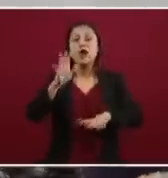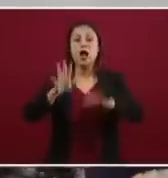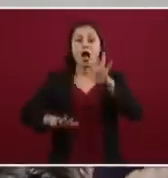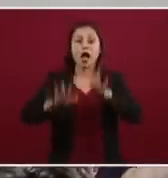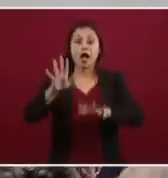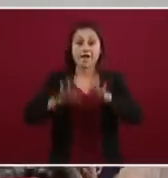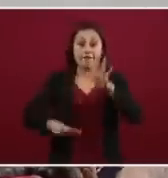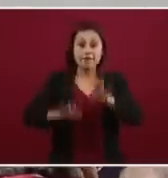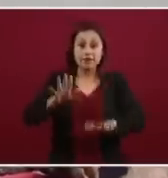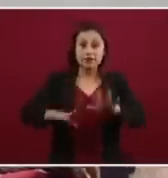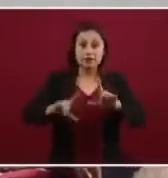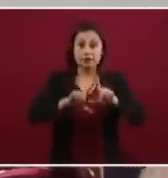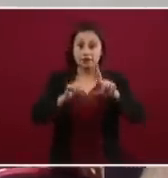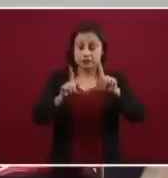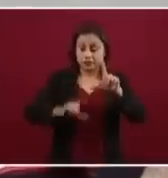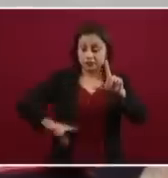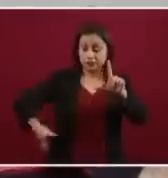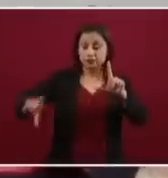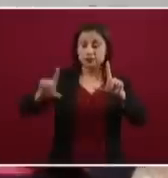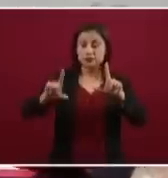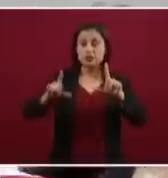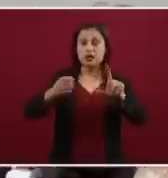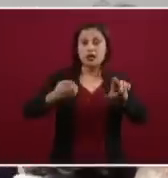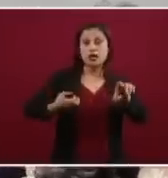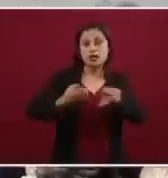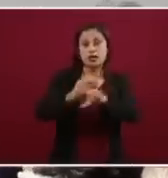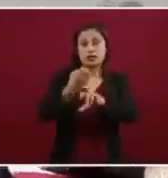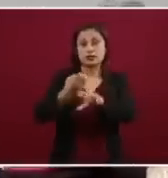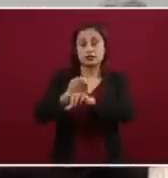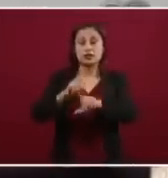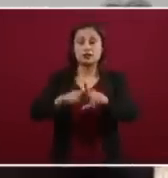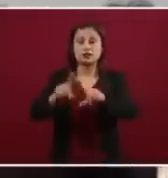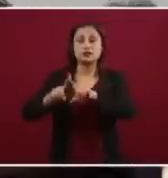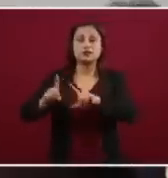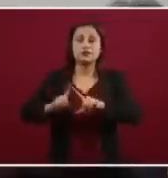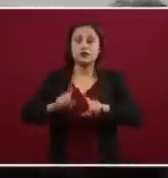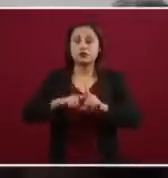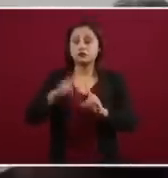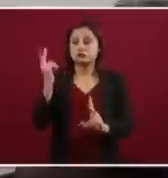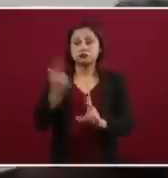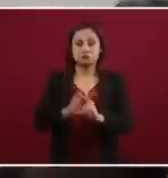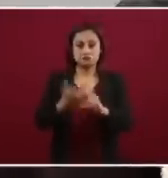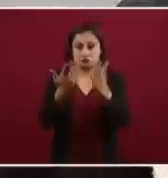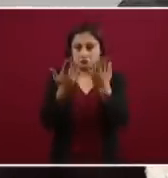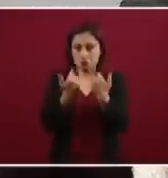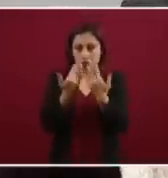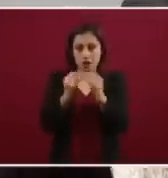país, en la mitad de los estados del país, no hay homicidios.